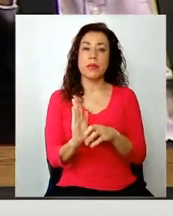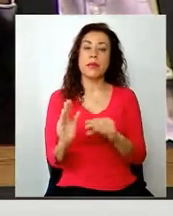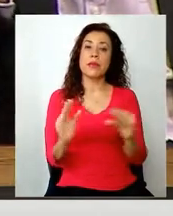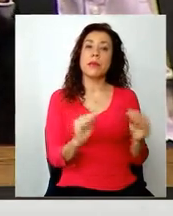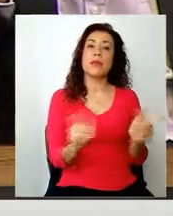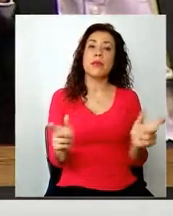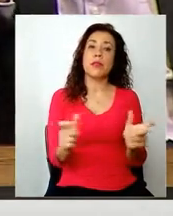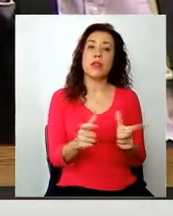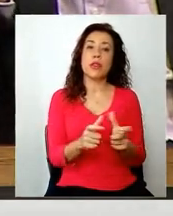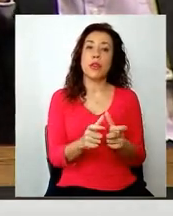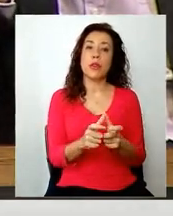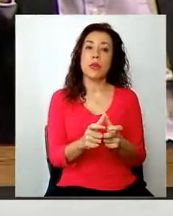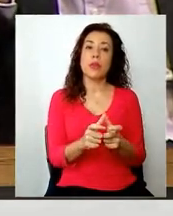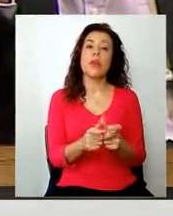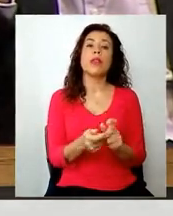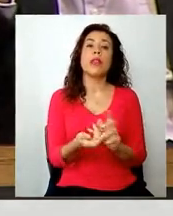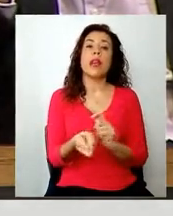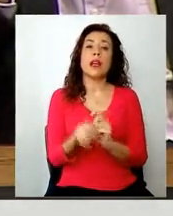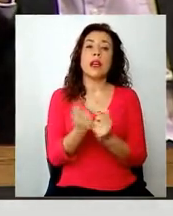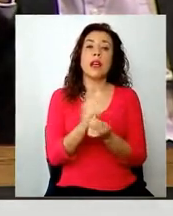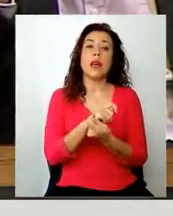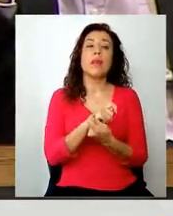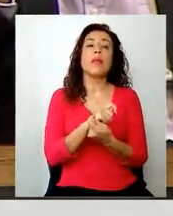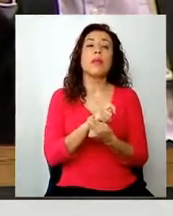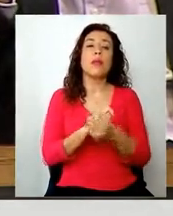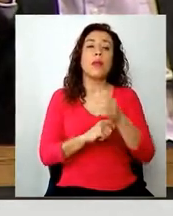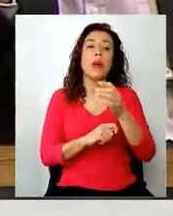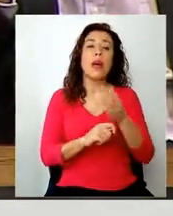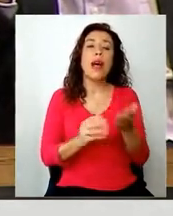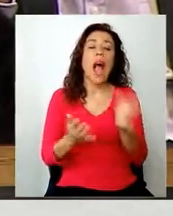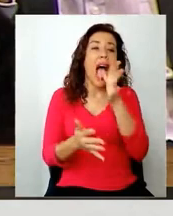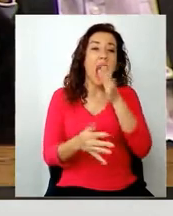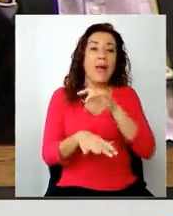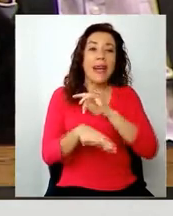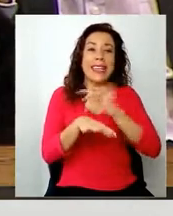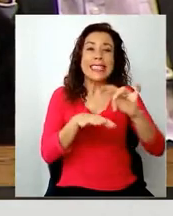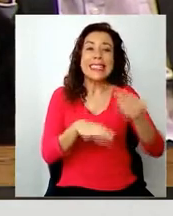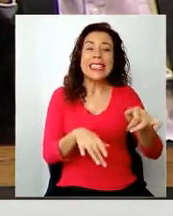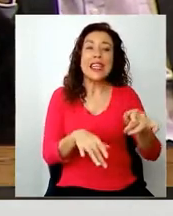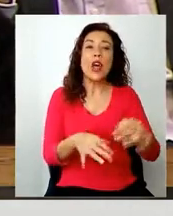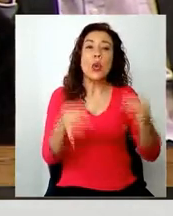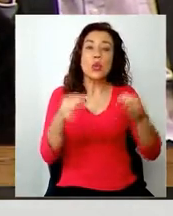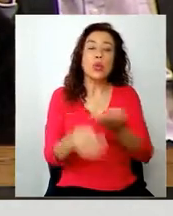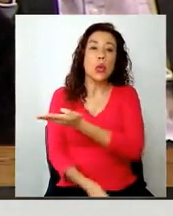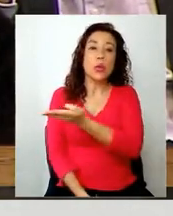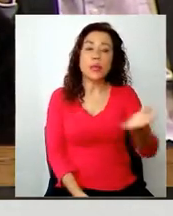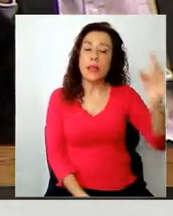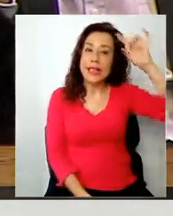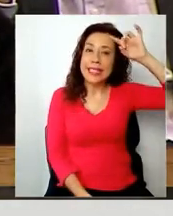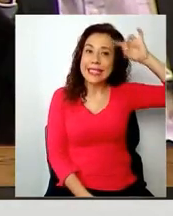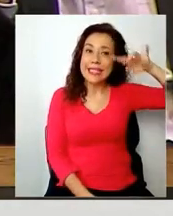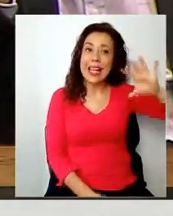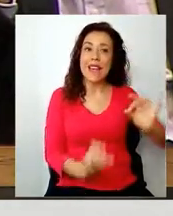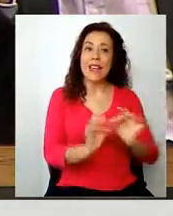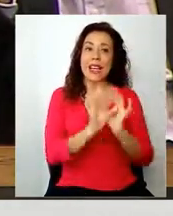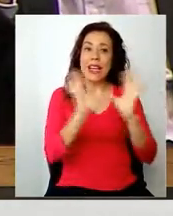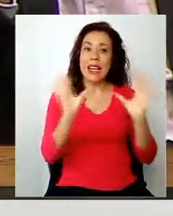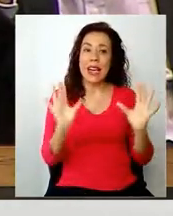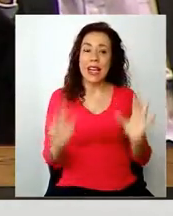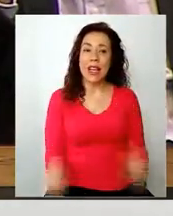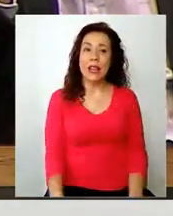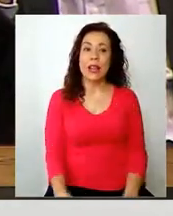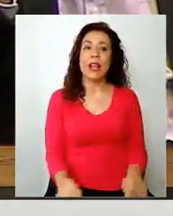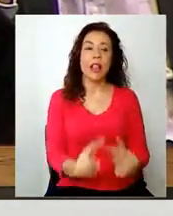transición hídrica justa porque como ustedes les queda también muy claro Esto no es un tema solamente